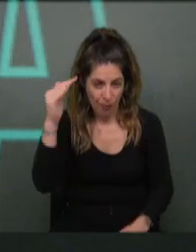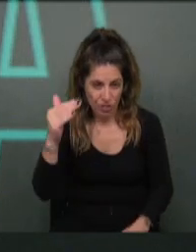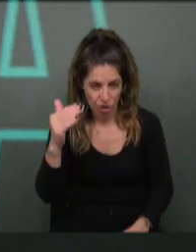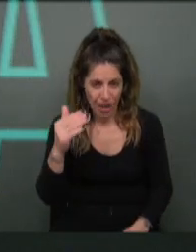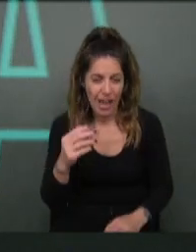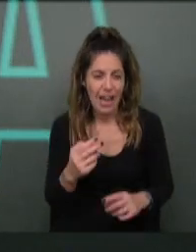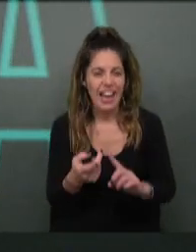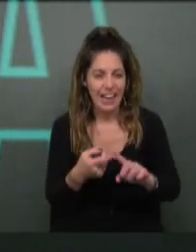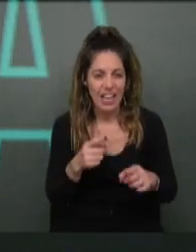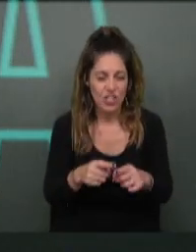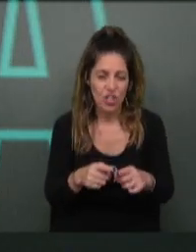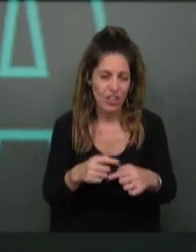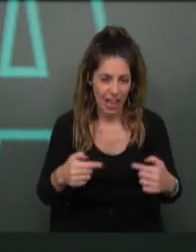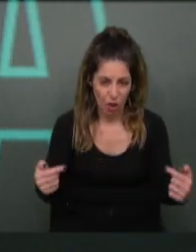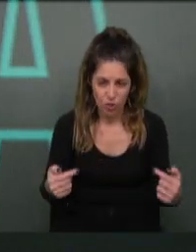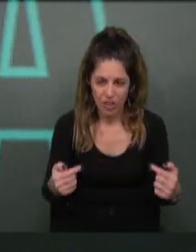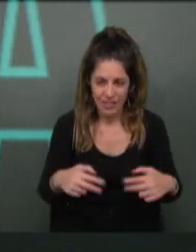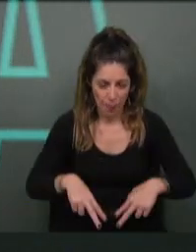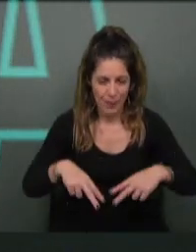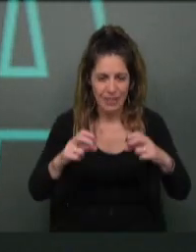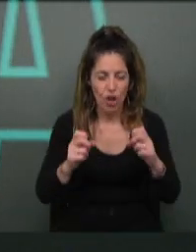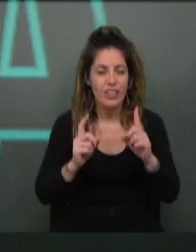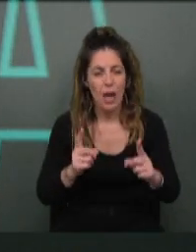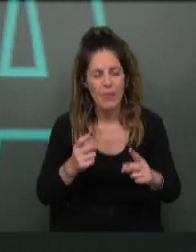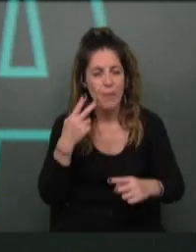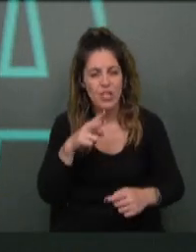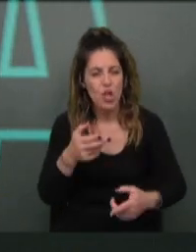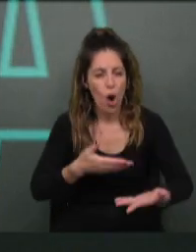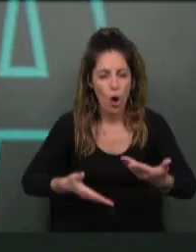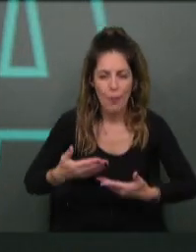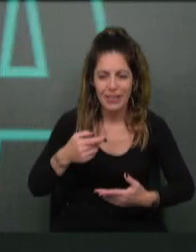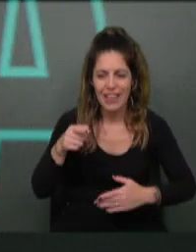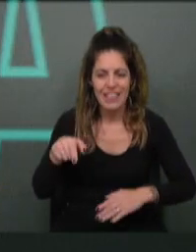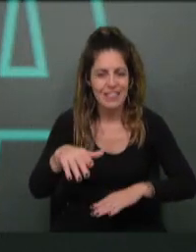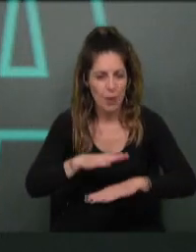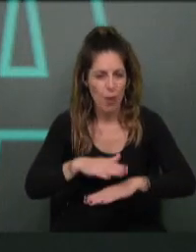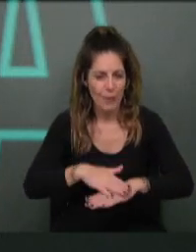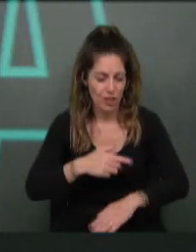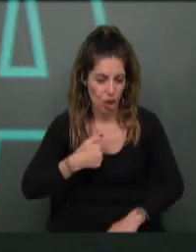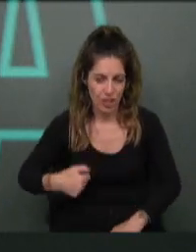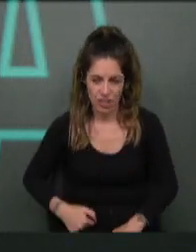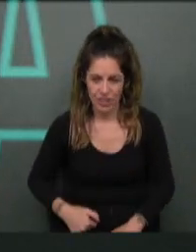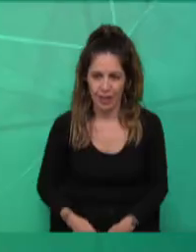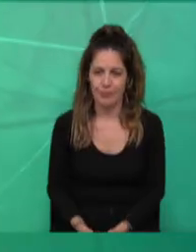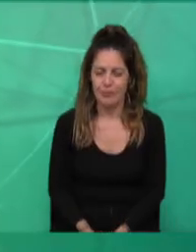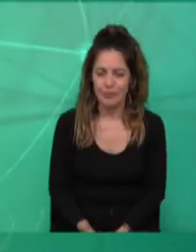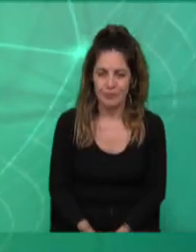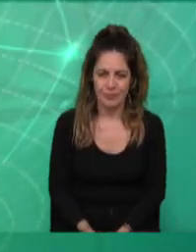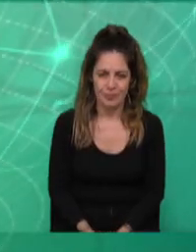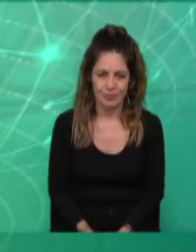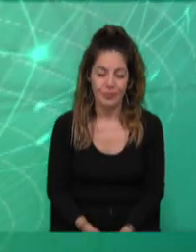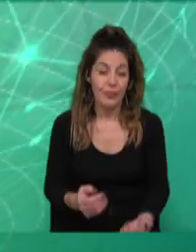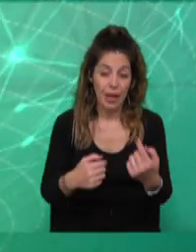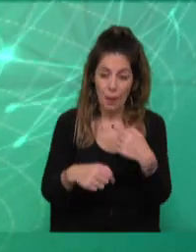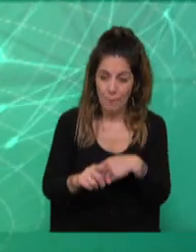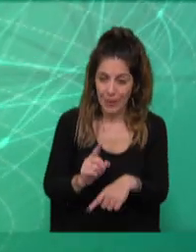Galiano es que había cierta visión compartida entre la población de ese momento de China a ver Pese